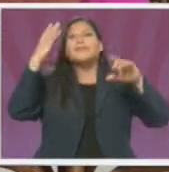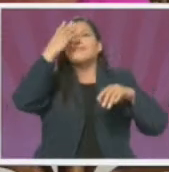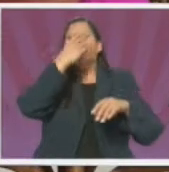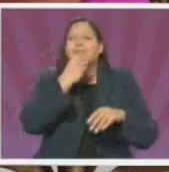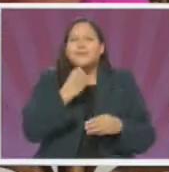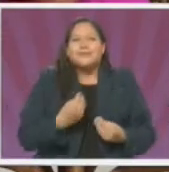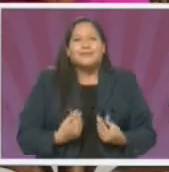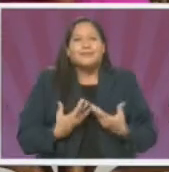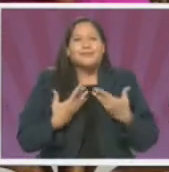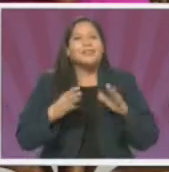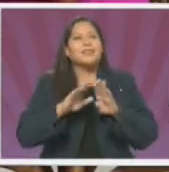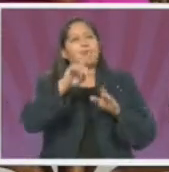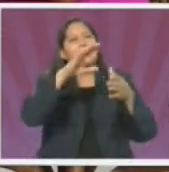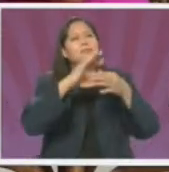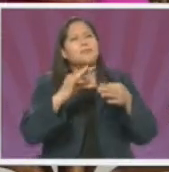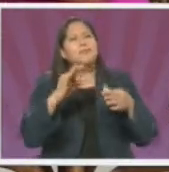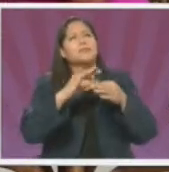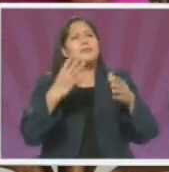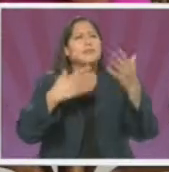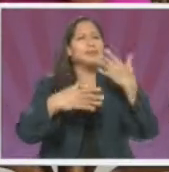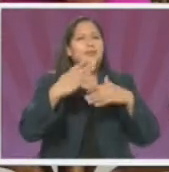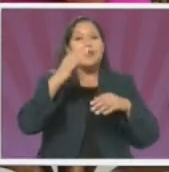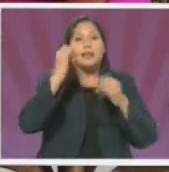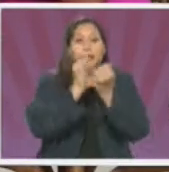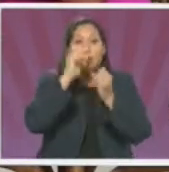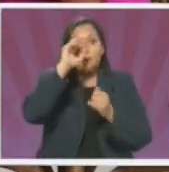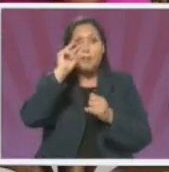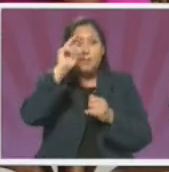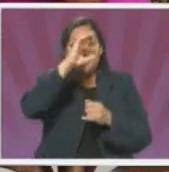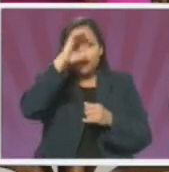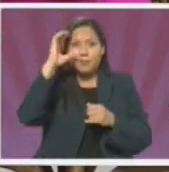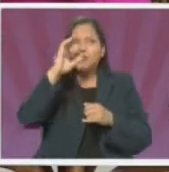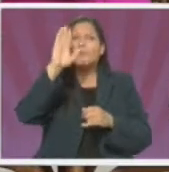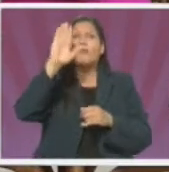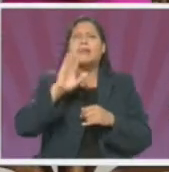verdad, con la forma en que lo cuentas y las imágenes que vemos, de verdad es